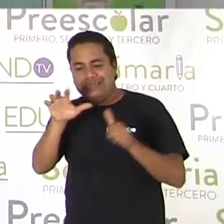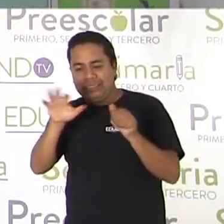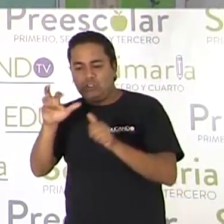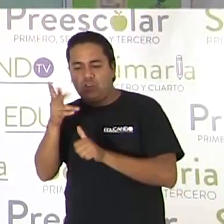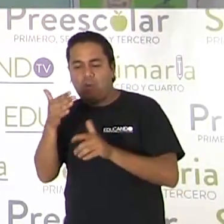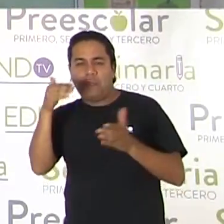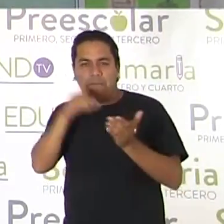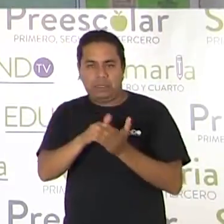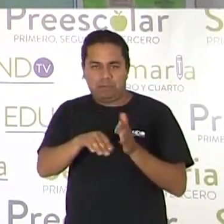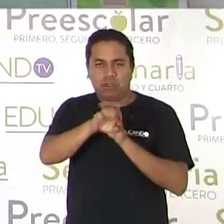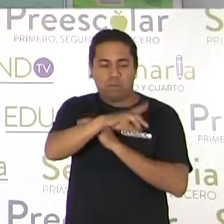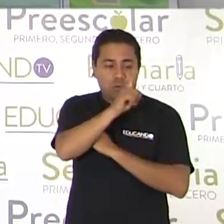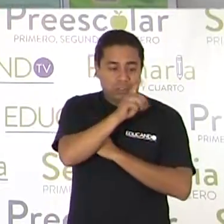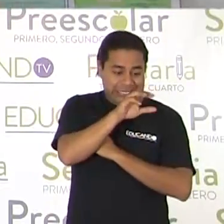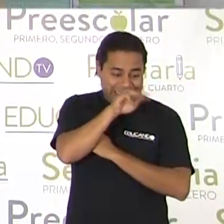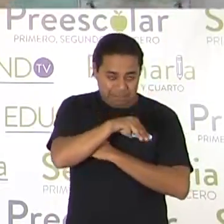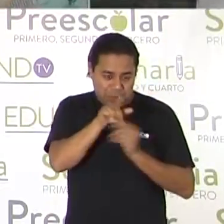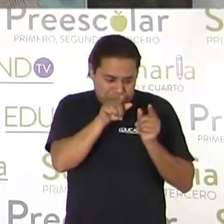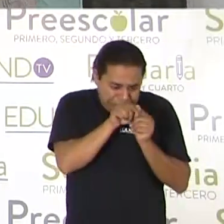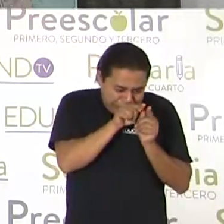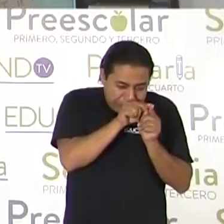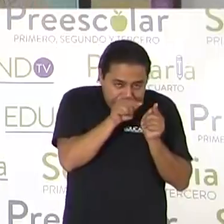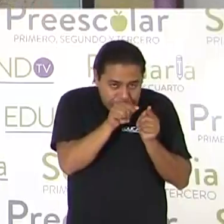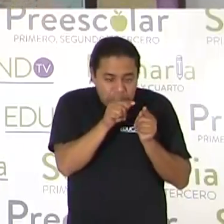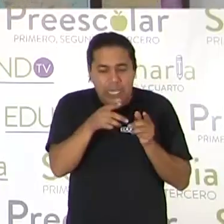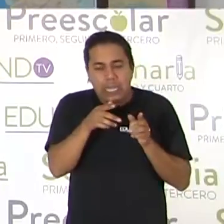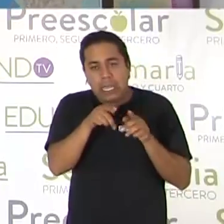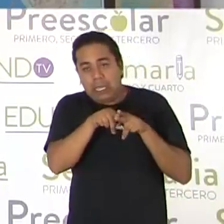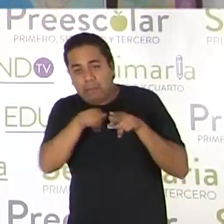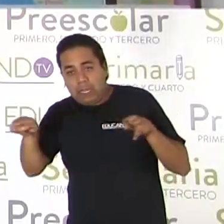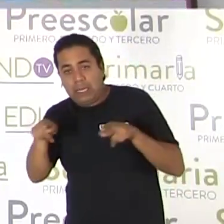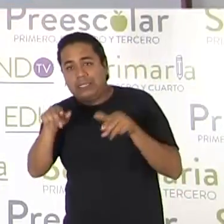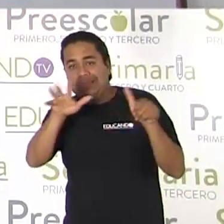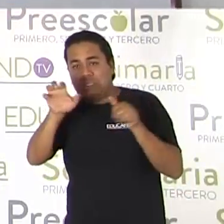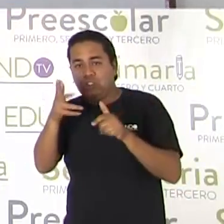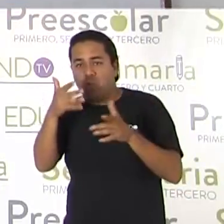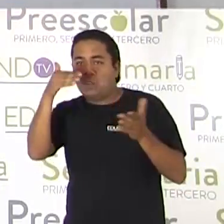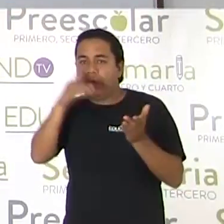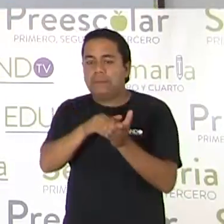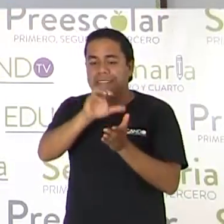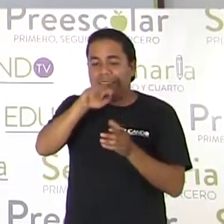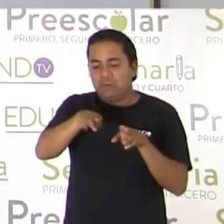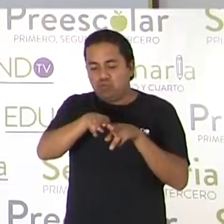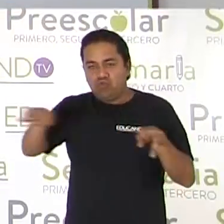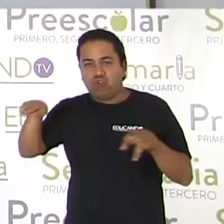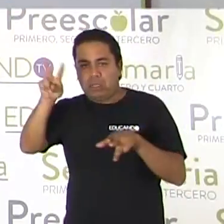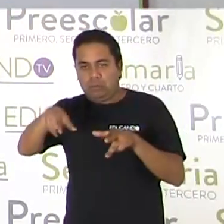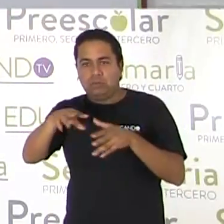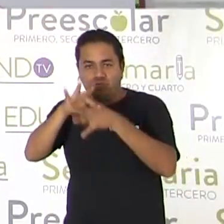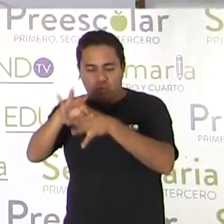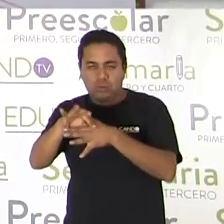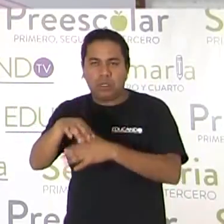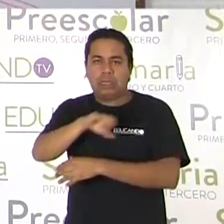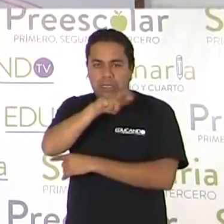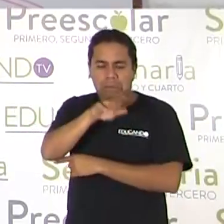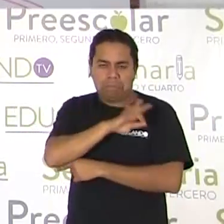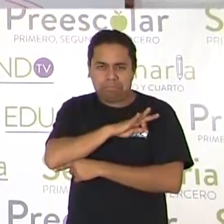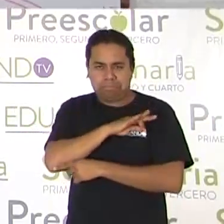Es decir, que un centímetro equivale a 650,000 centímetros en la realidad. Y a partir de ello podemos calcular ya